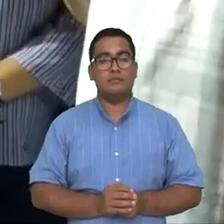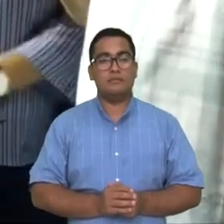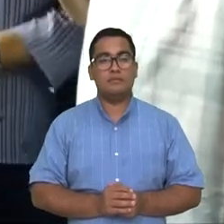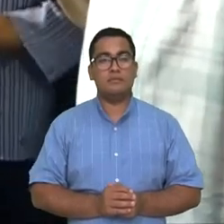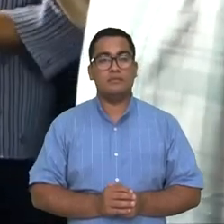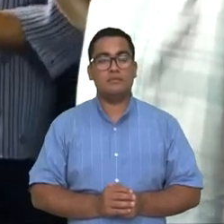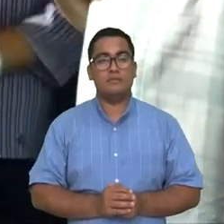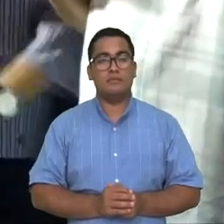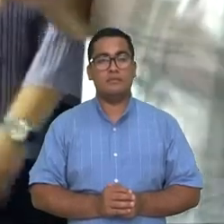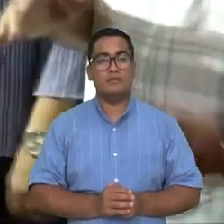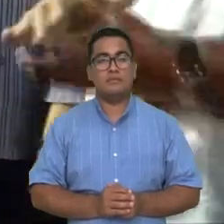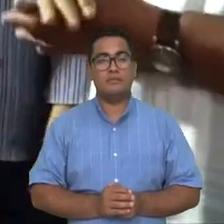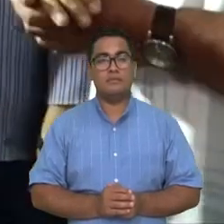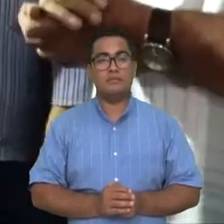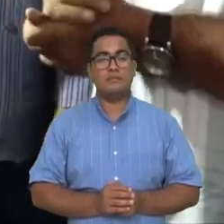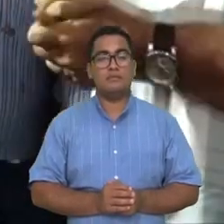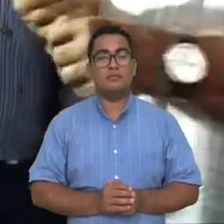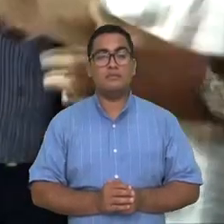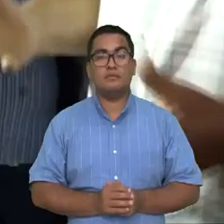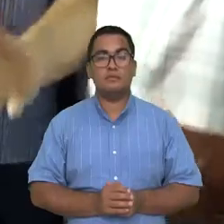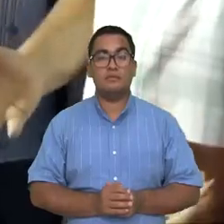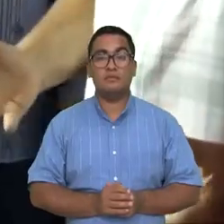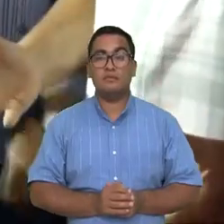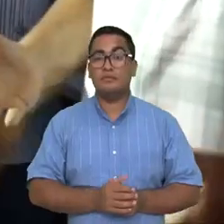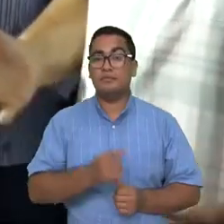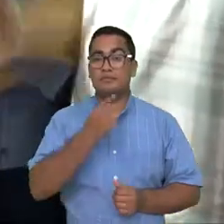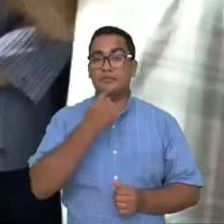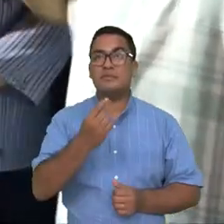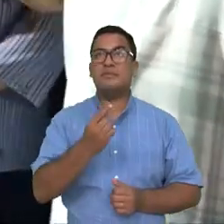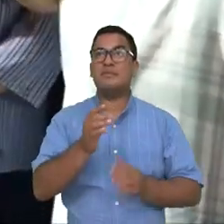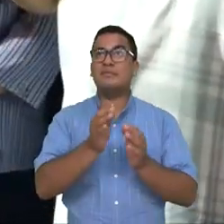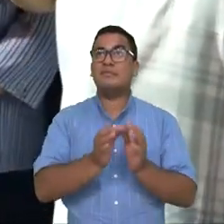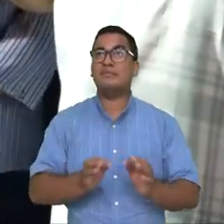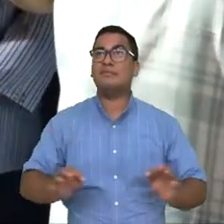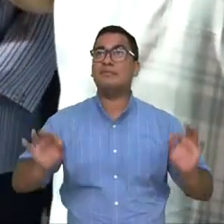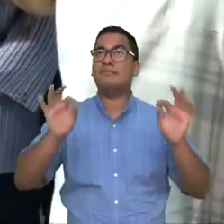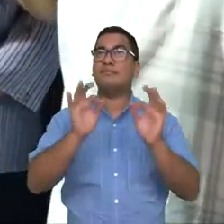tomando las medidas de precaución, así es, y saludarnos.